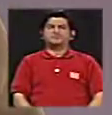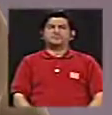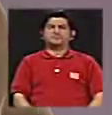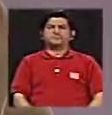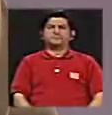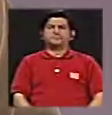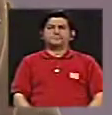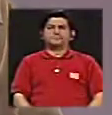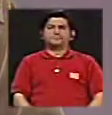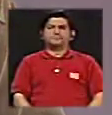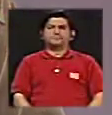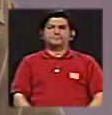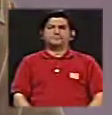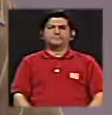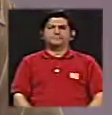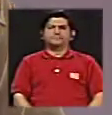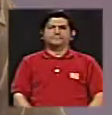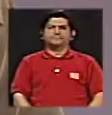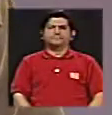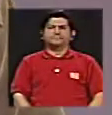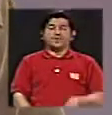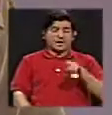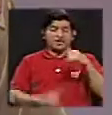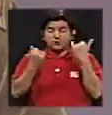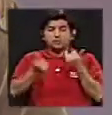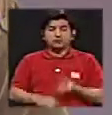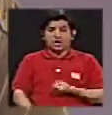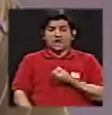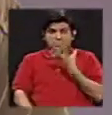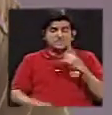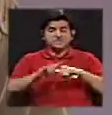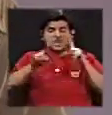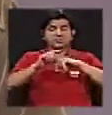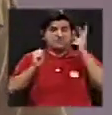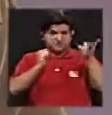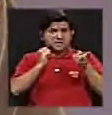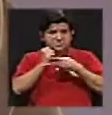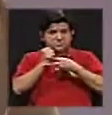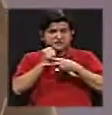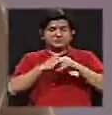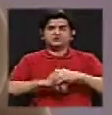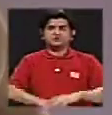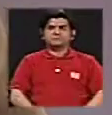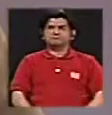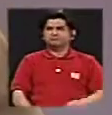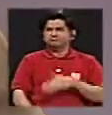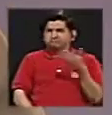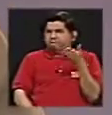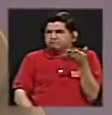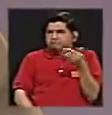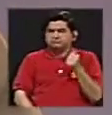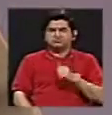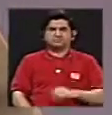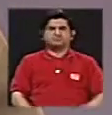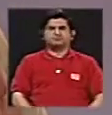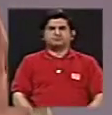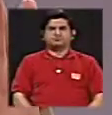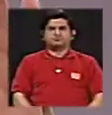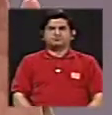puesta de manifiesto pues en muchas ocasiones, en el sentido de que